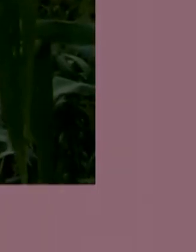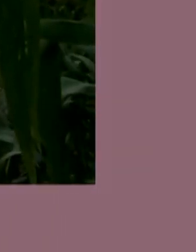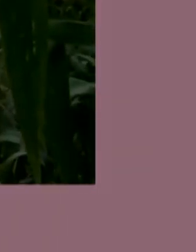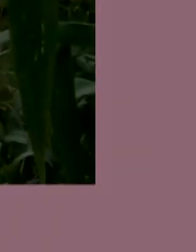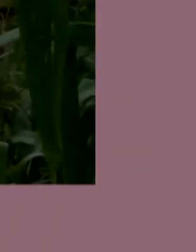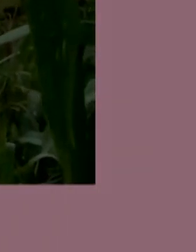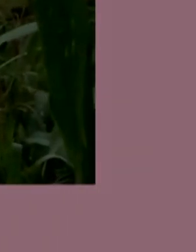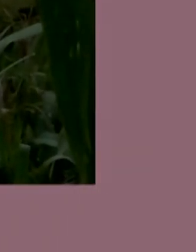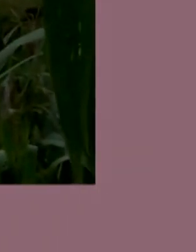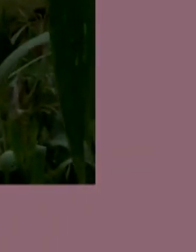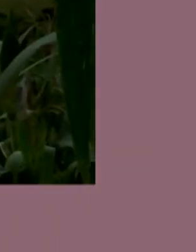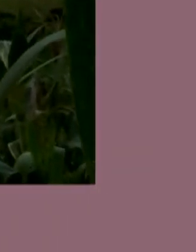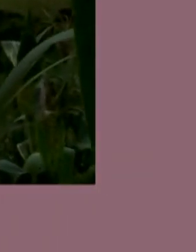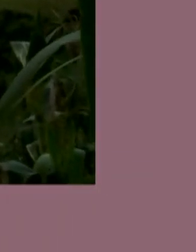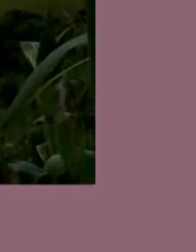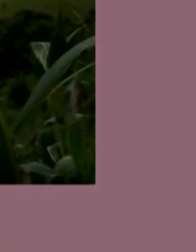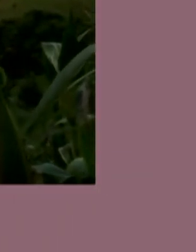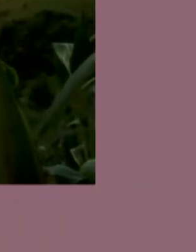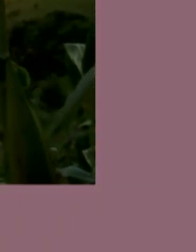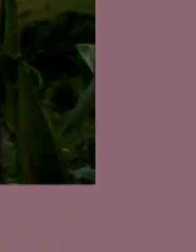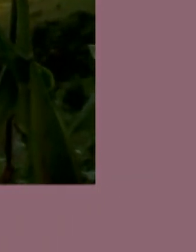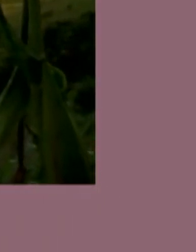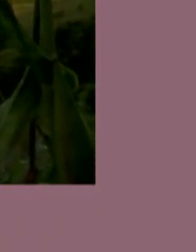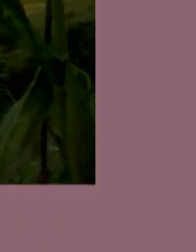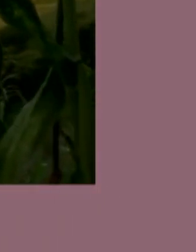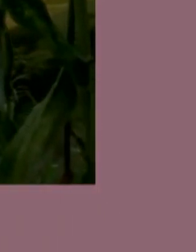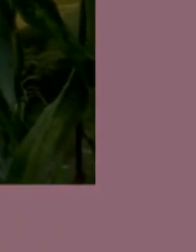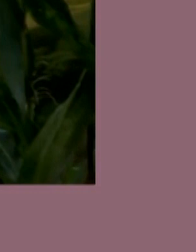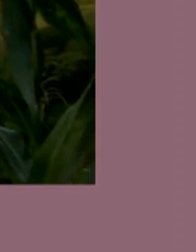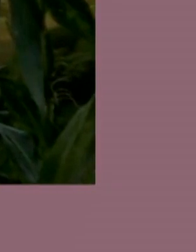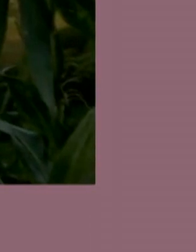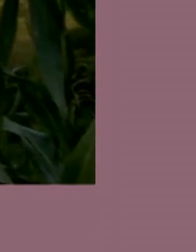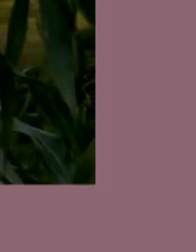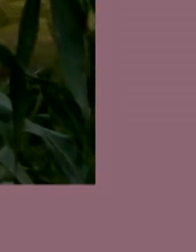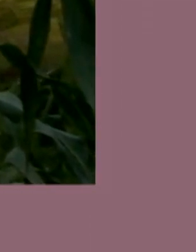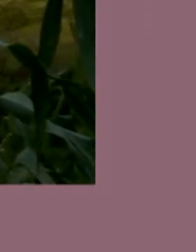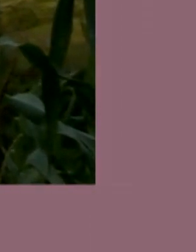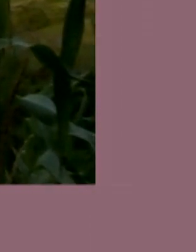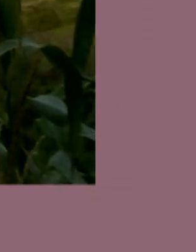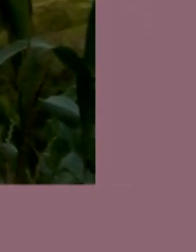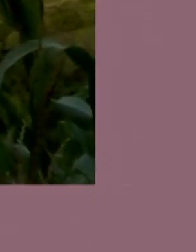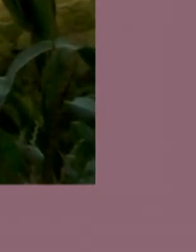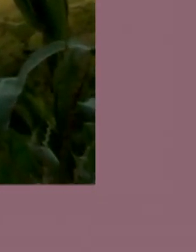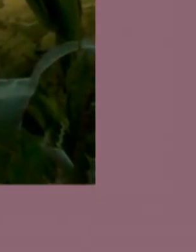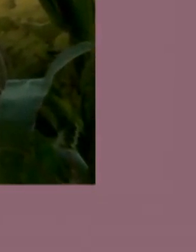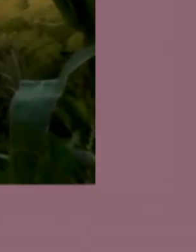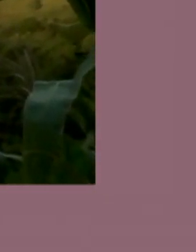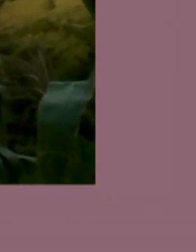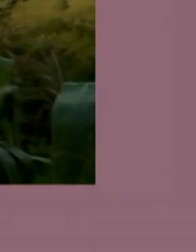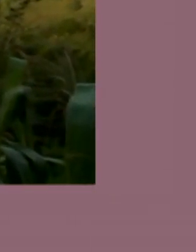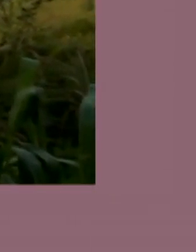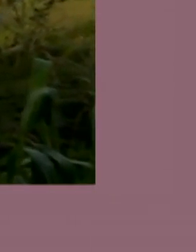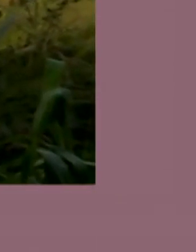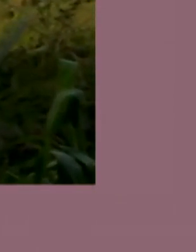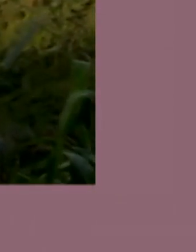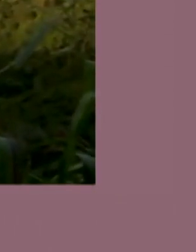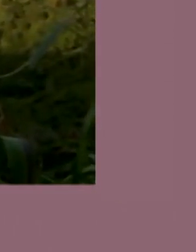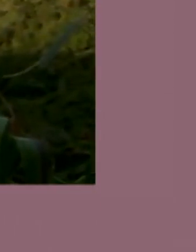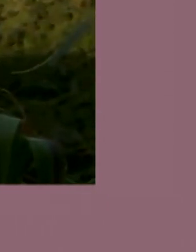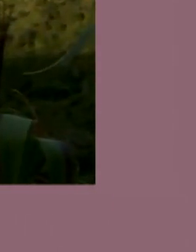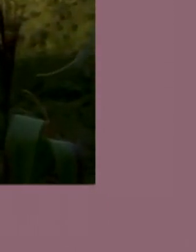De como mona cayó como eso. Sí. Porque traían a este pie fuerza. Pie fuerza, ¿no?